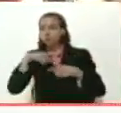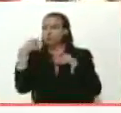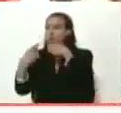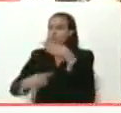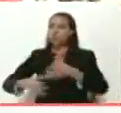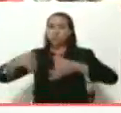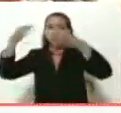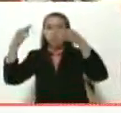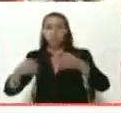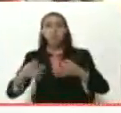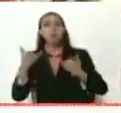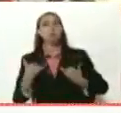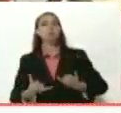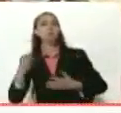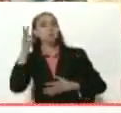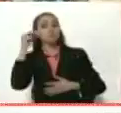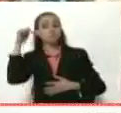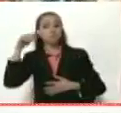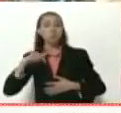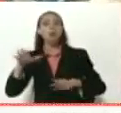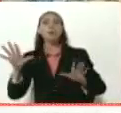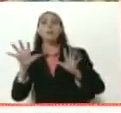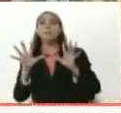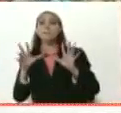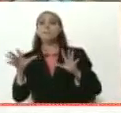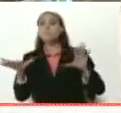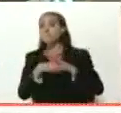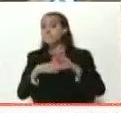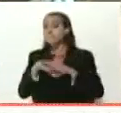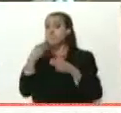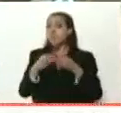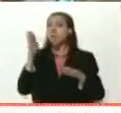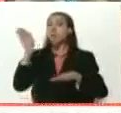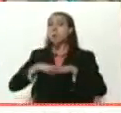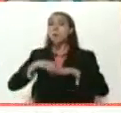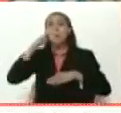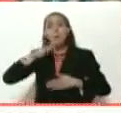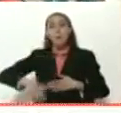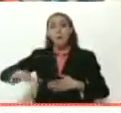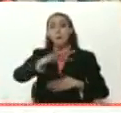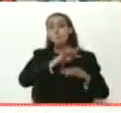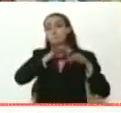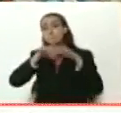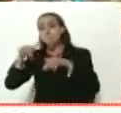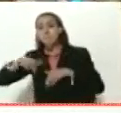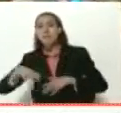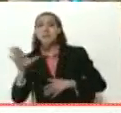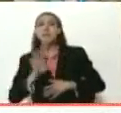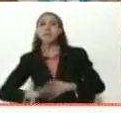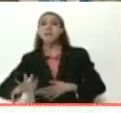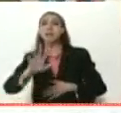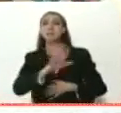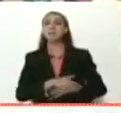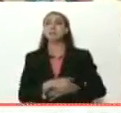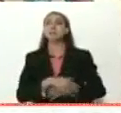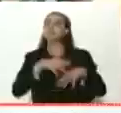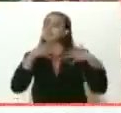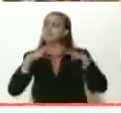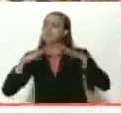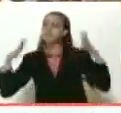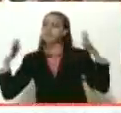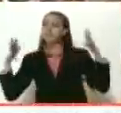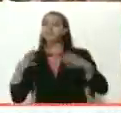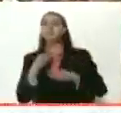la calle, hoy le toca a las mujeres. El martes estamos convocando a toda Venezuela que se venga para Caracas, aquí. Aquí una marcha en